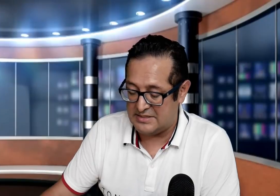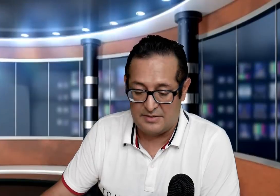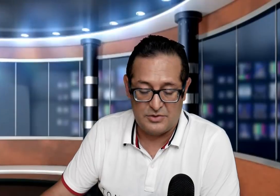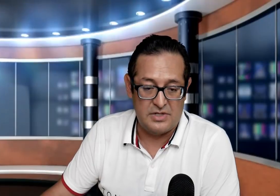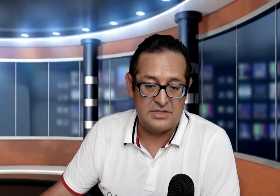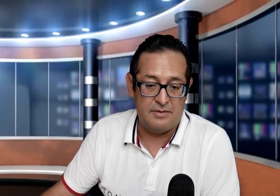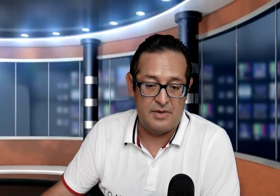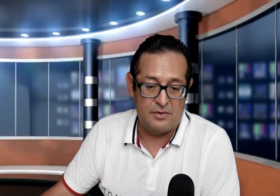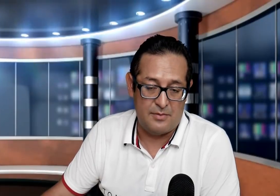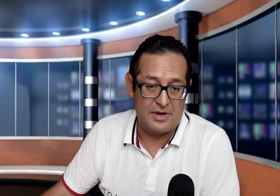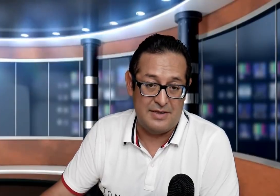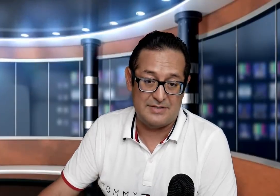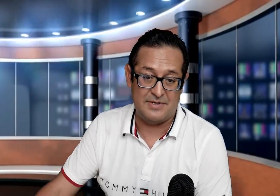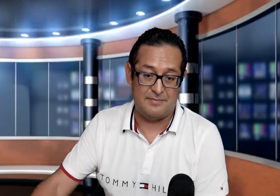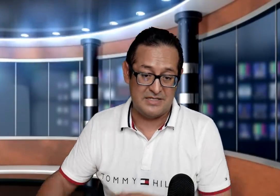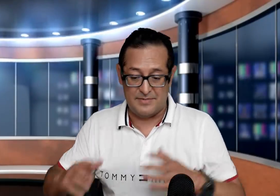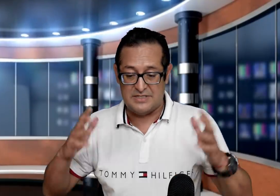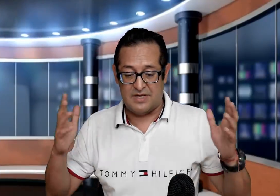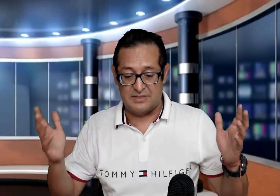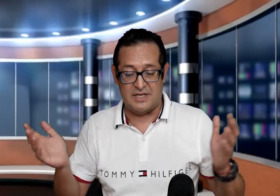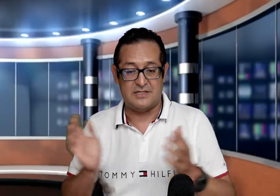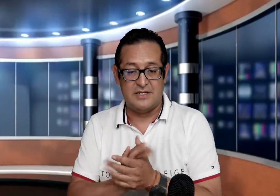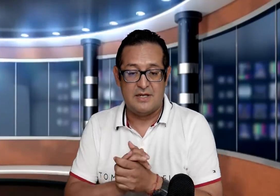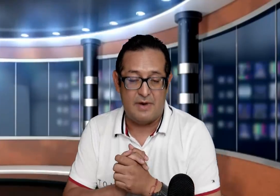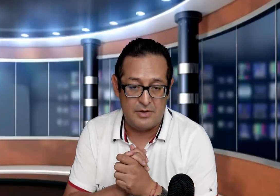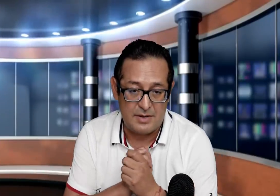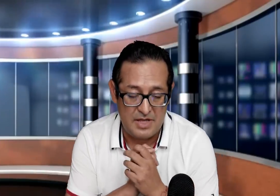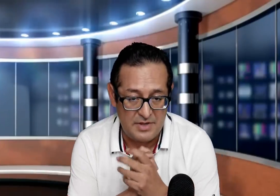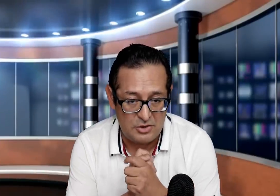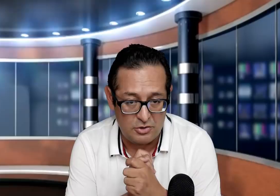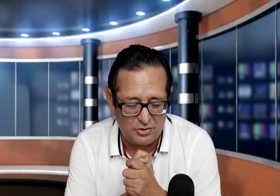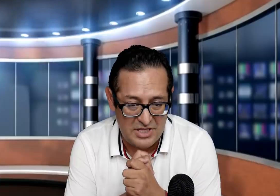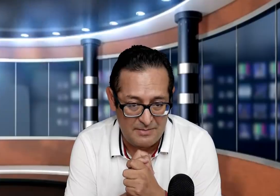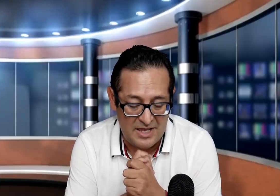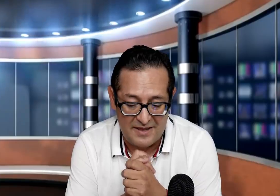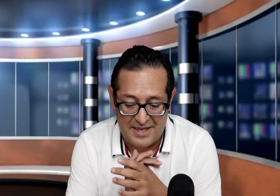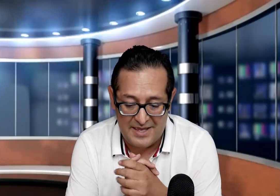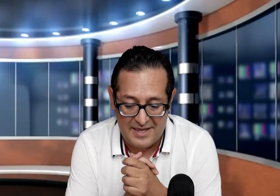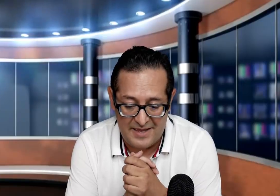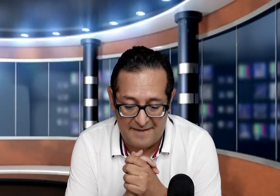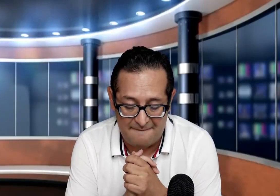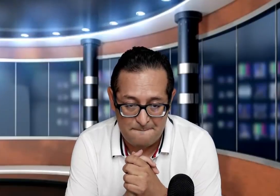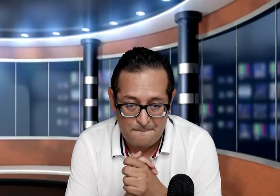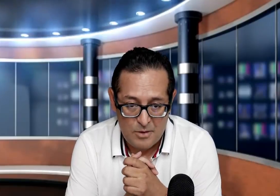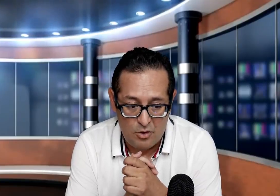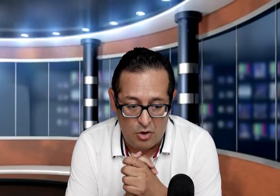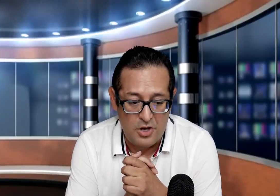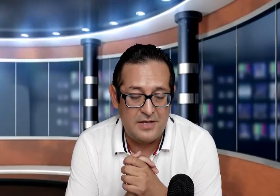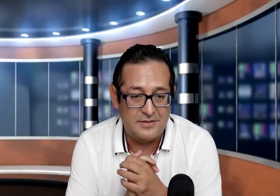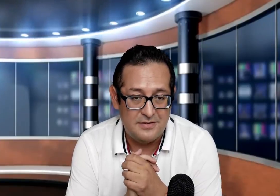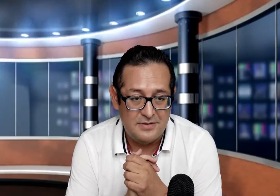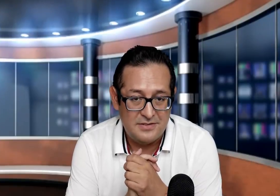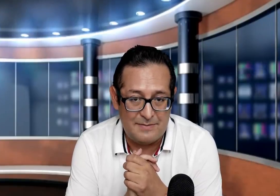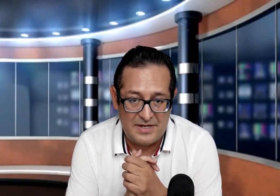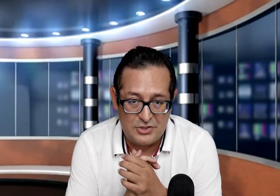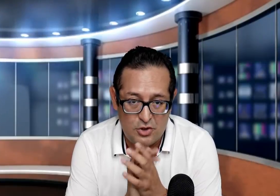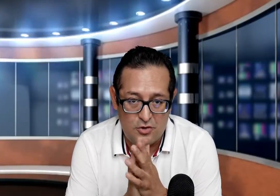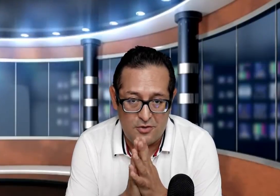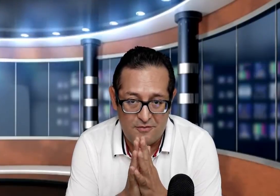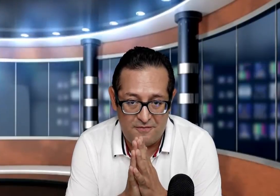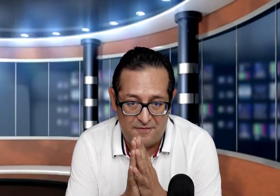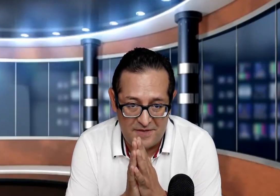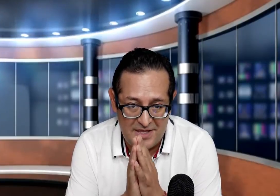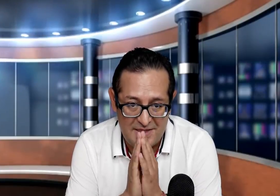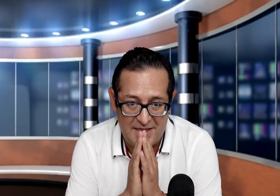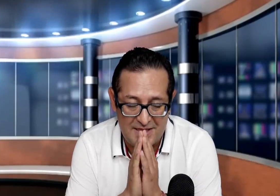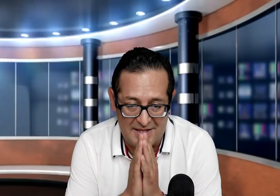En estas transmisiones en vivo, que bueno, cada vez se ven más y más y más y más. Vamos rápidamente a otro tema. Hoy se